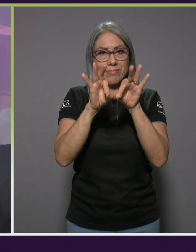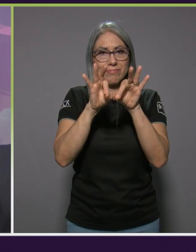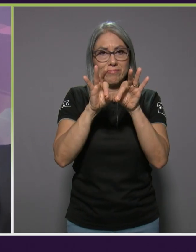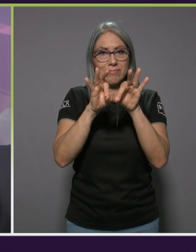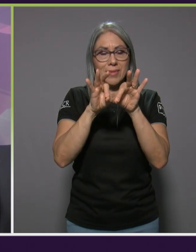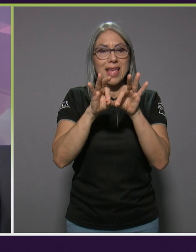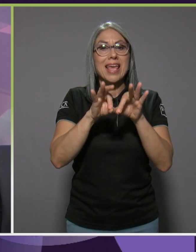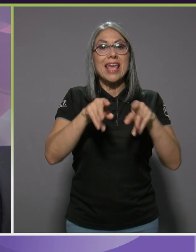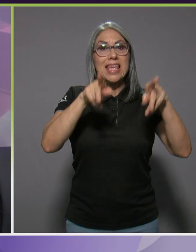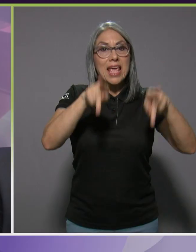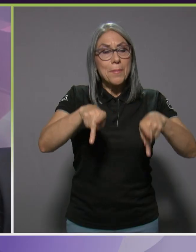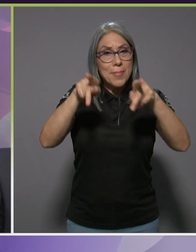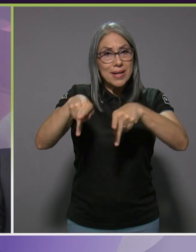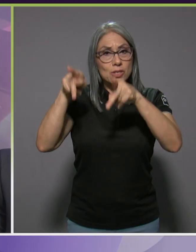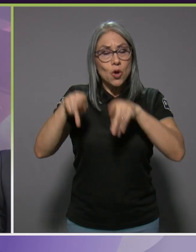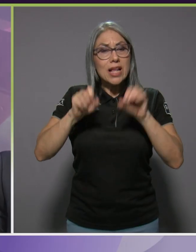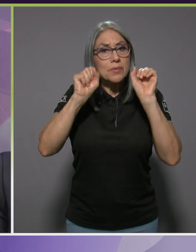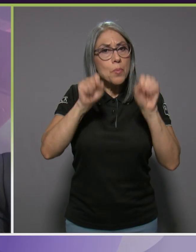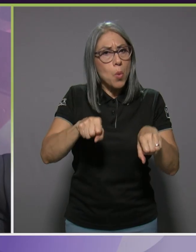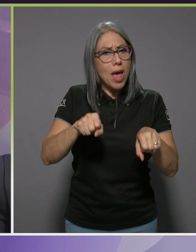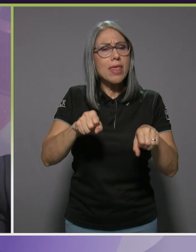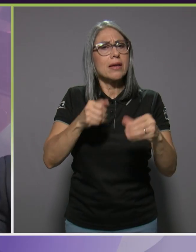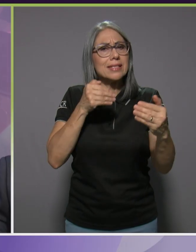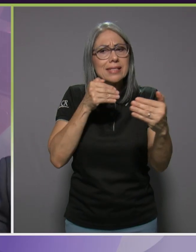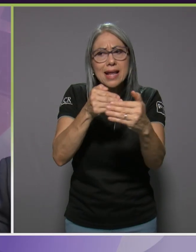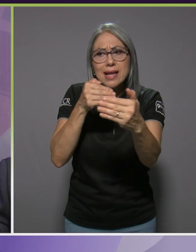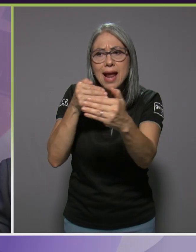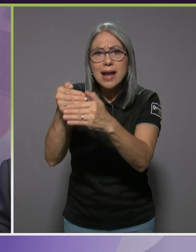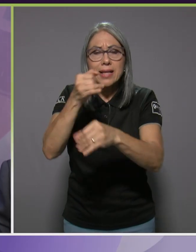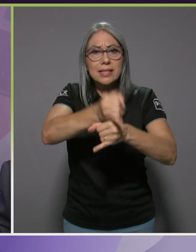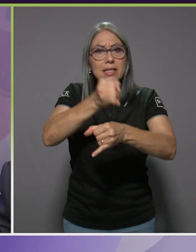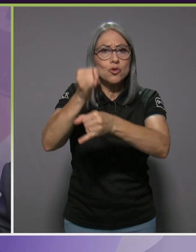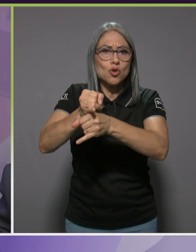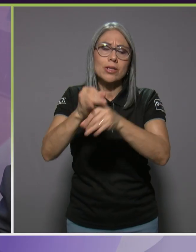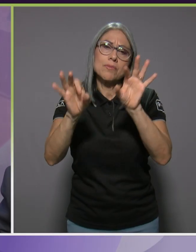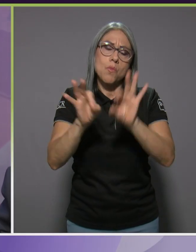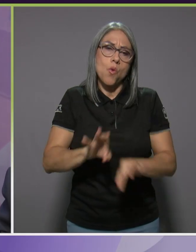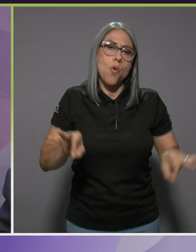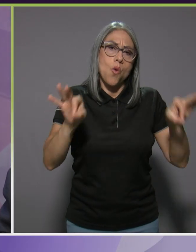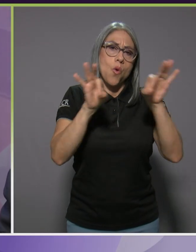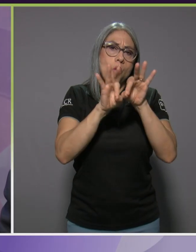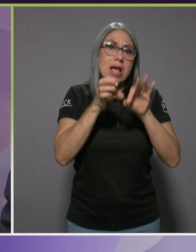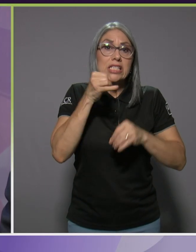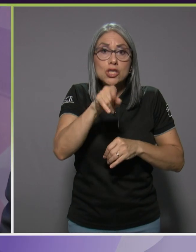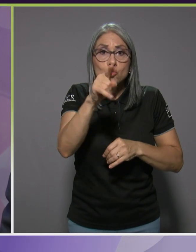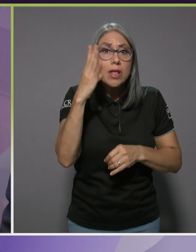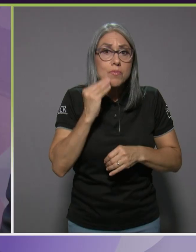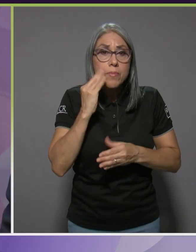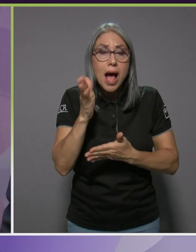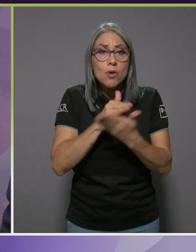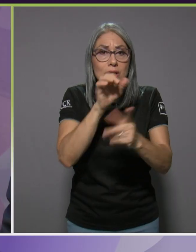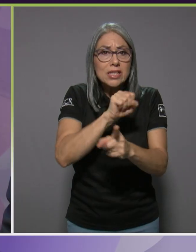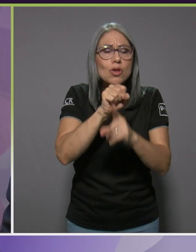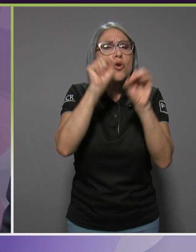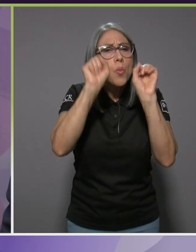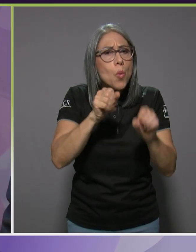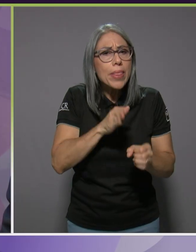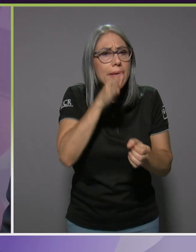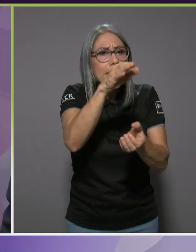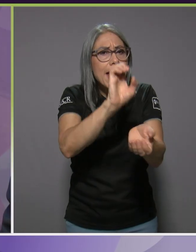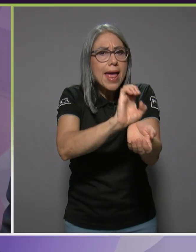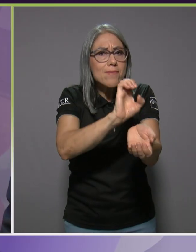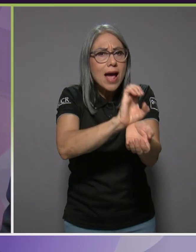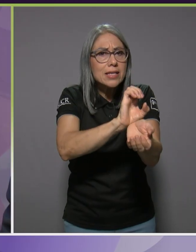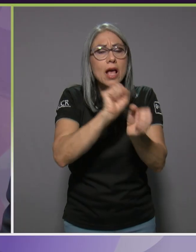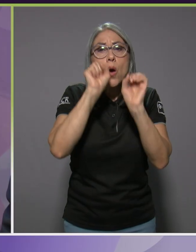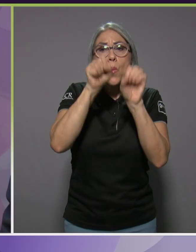tengan cercanía con las instituciones es fundamental, que si tienen alguna situación que puedan acercarse al EBAIS, que puedan acercarse al ATAP